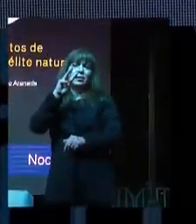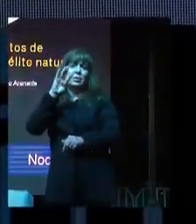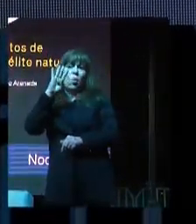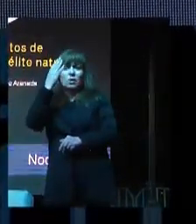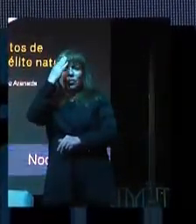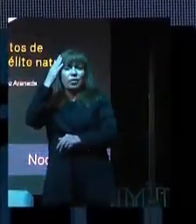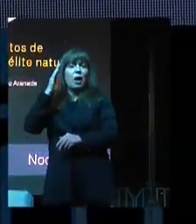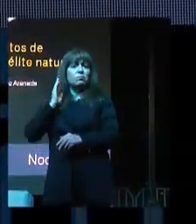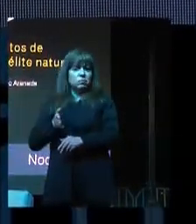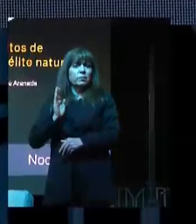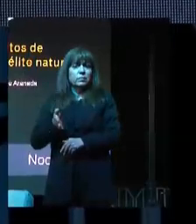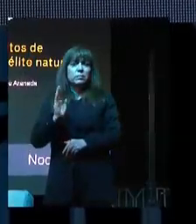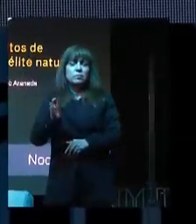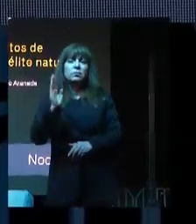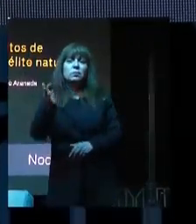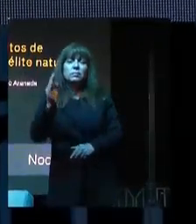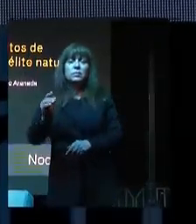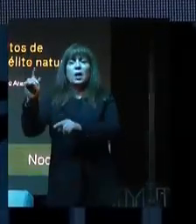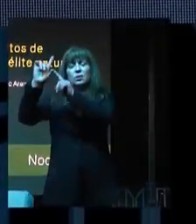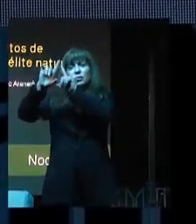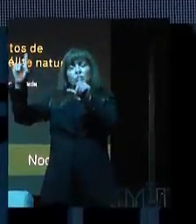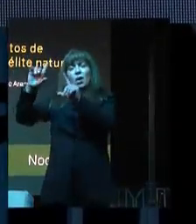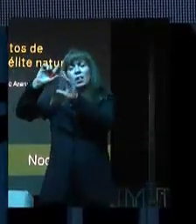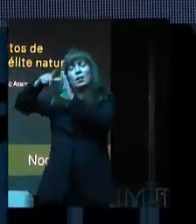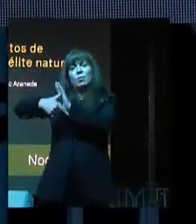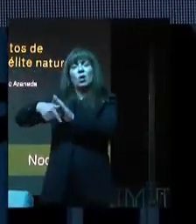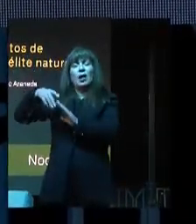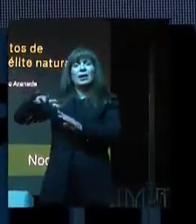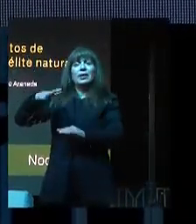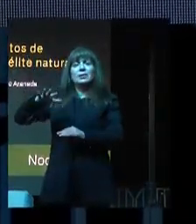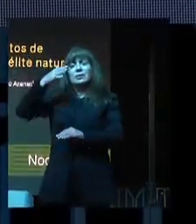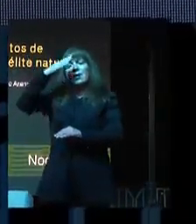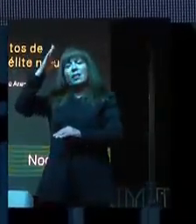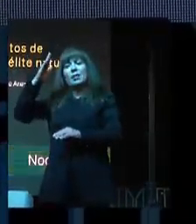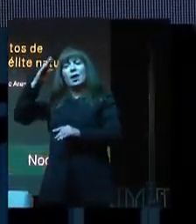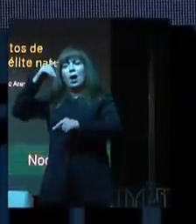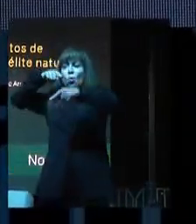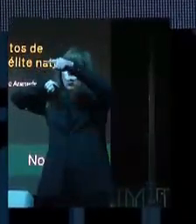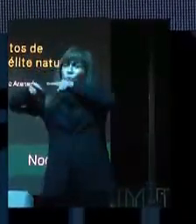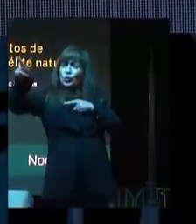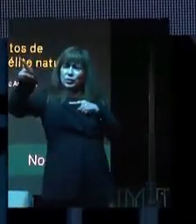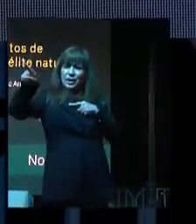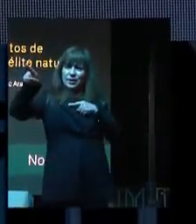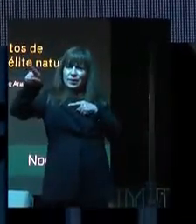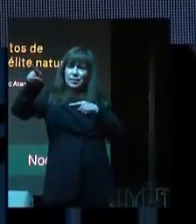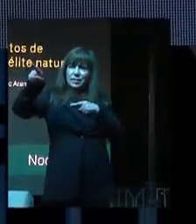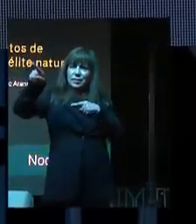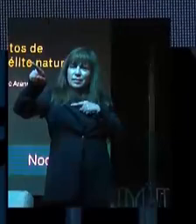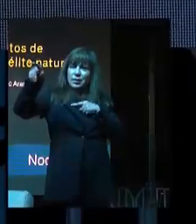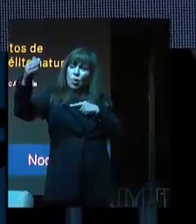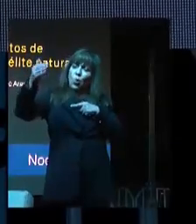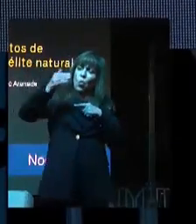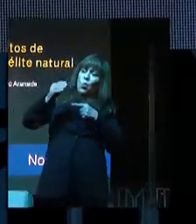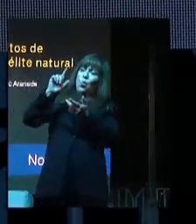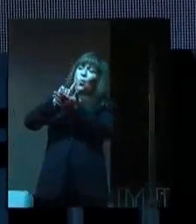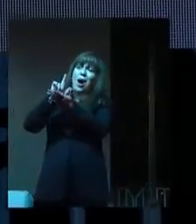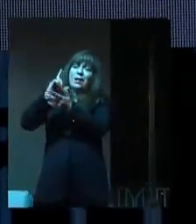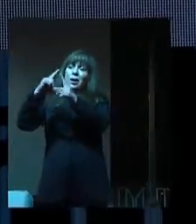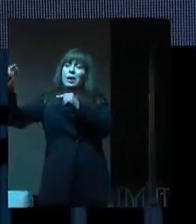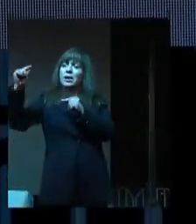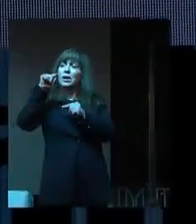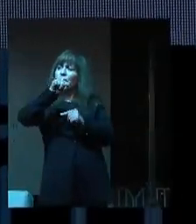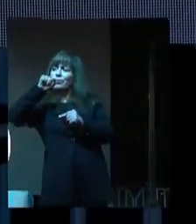seguidos. El Sol se demora 15 días en cruzar de un horizonte al otro. En el día